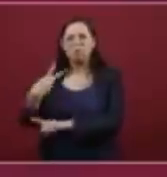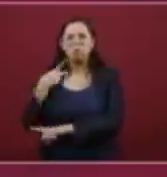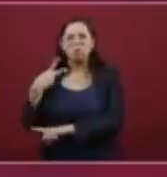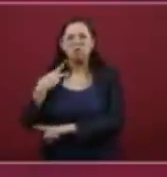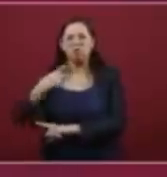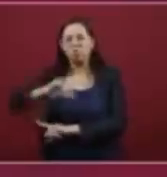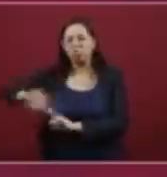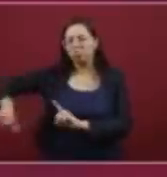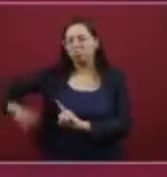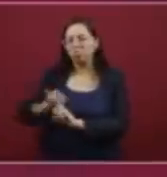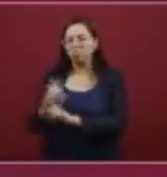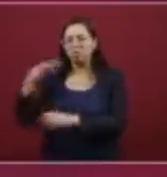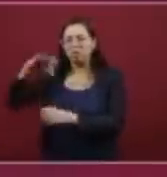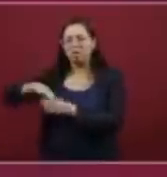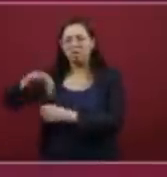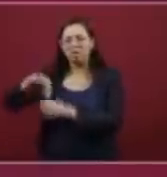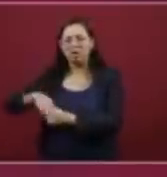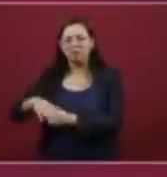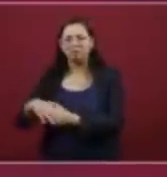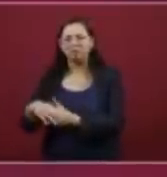electorales,